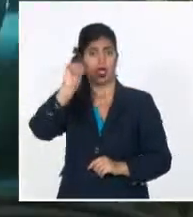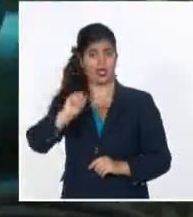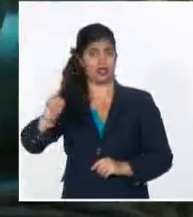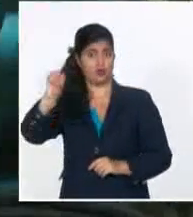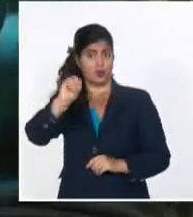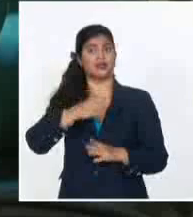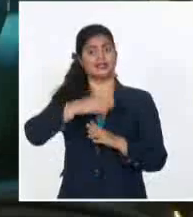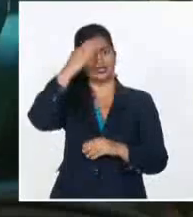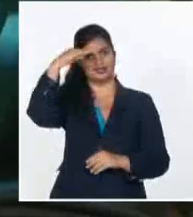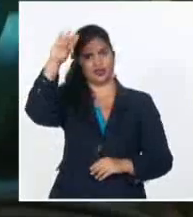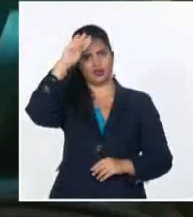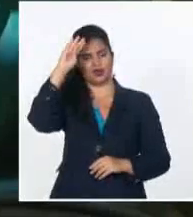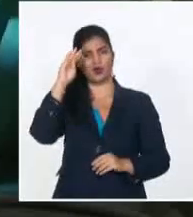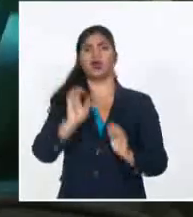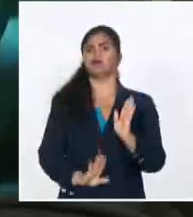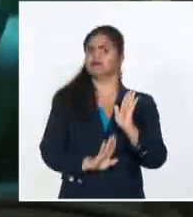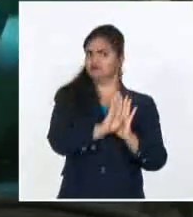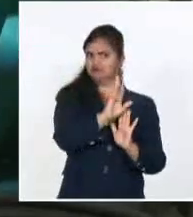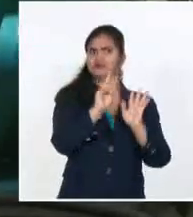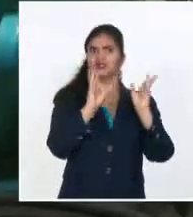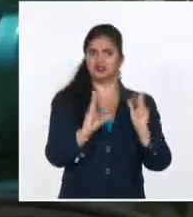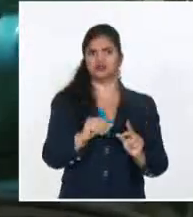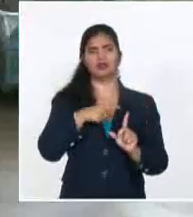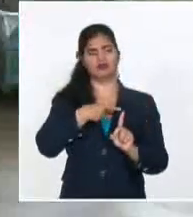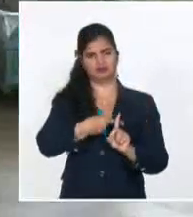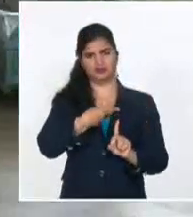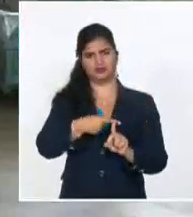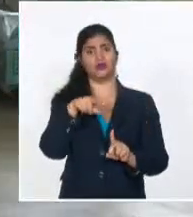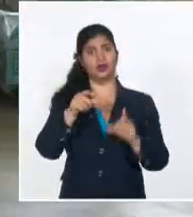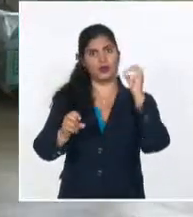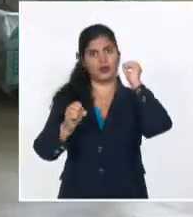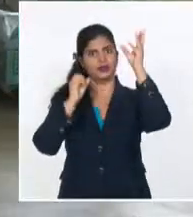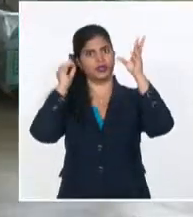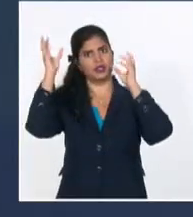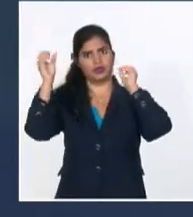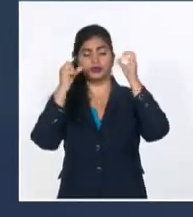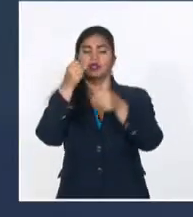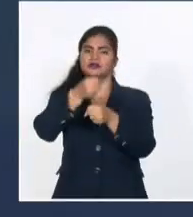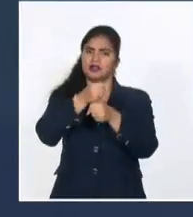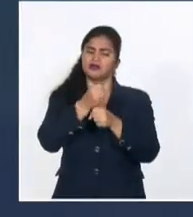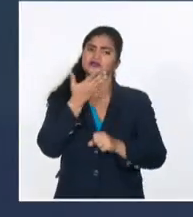de Cuba como EISA, en su capacidad de innovación, adaptación a nuevos